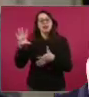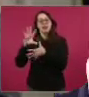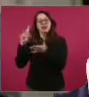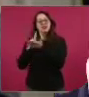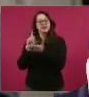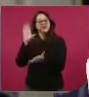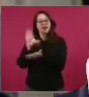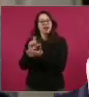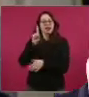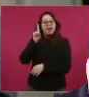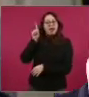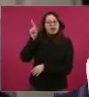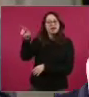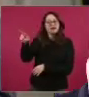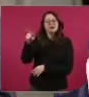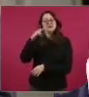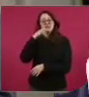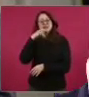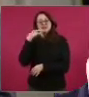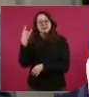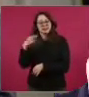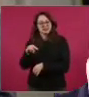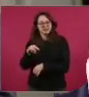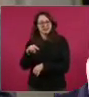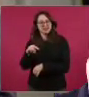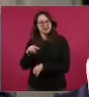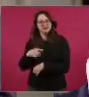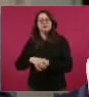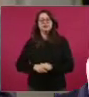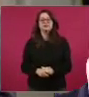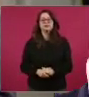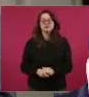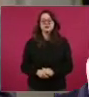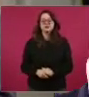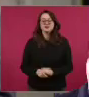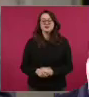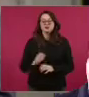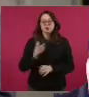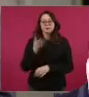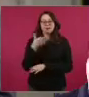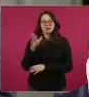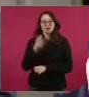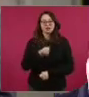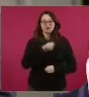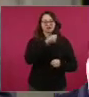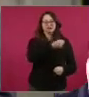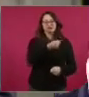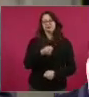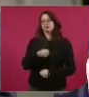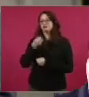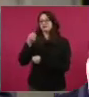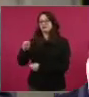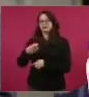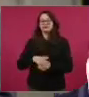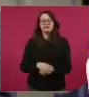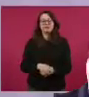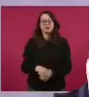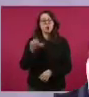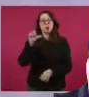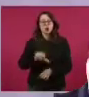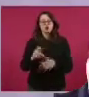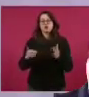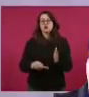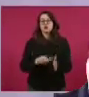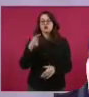Hoy nos reunimos de nueva cuenta en este Palacio del Pueblo Mexicano para celebrar la actuación de las mujeres